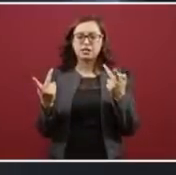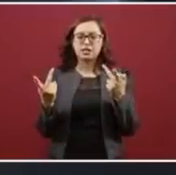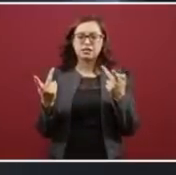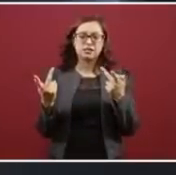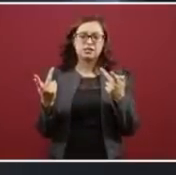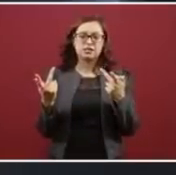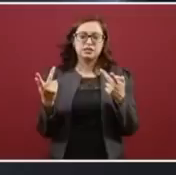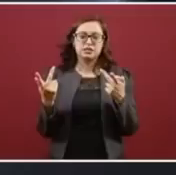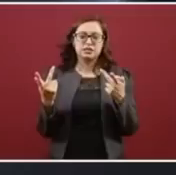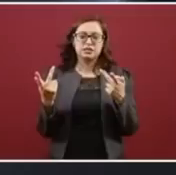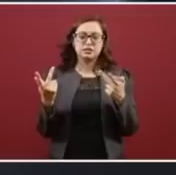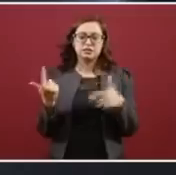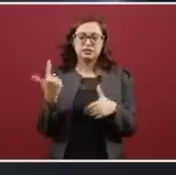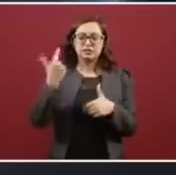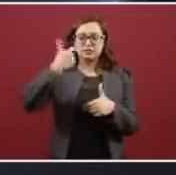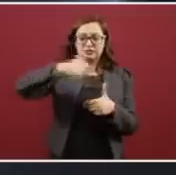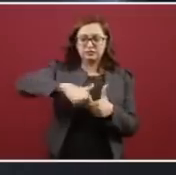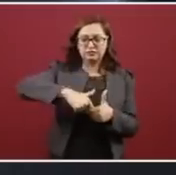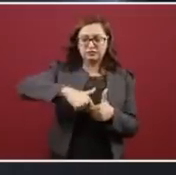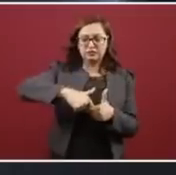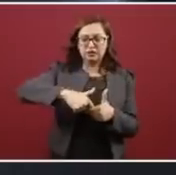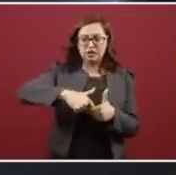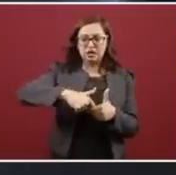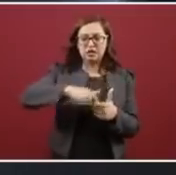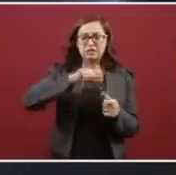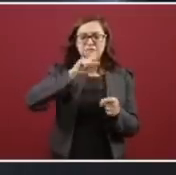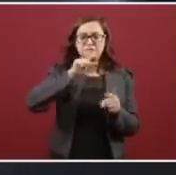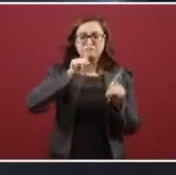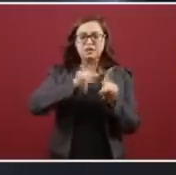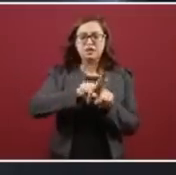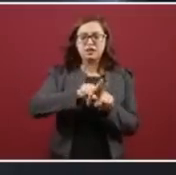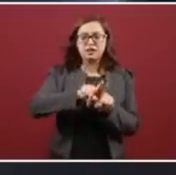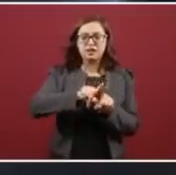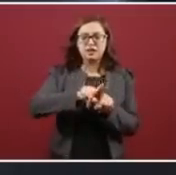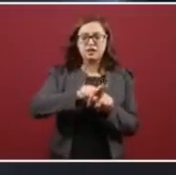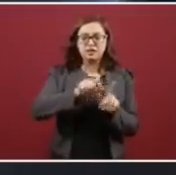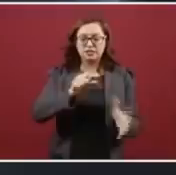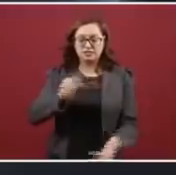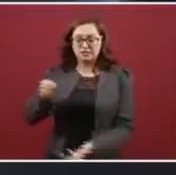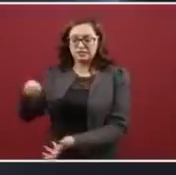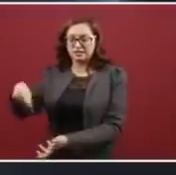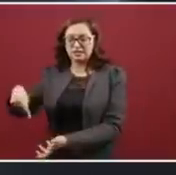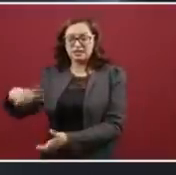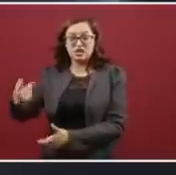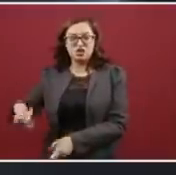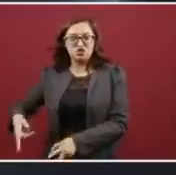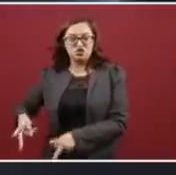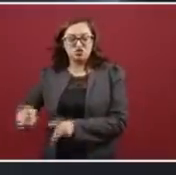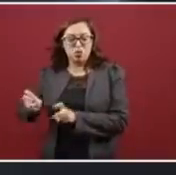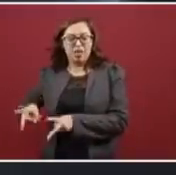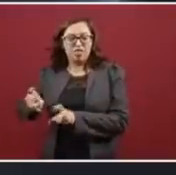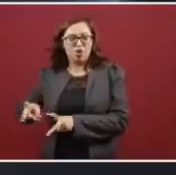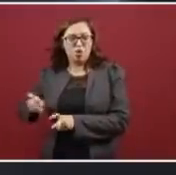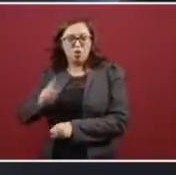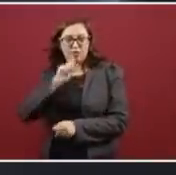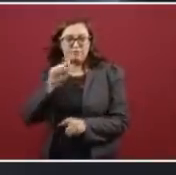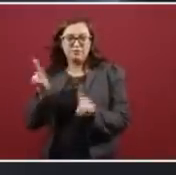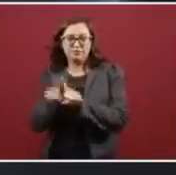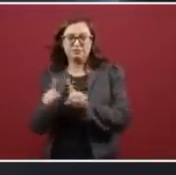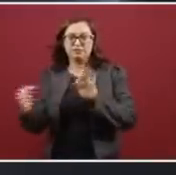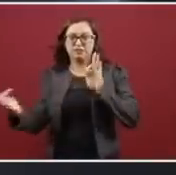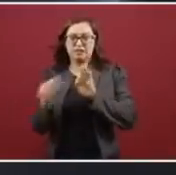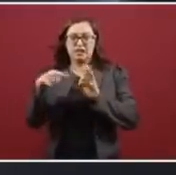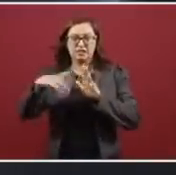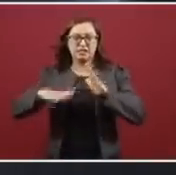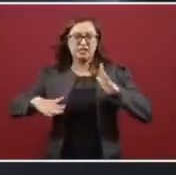gasolineras no solamente la gasolina en las bombas sino lo que llamaban la gasolina del bidón uach y col que sigue dando en la zona cercana